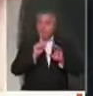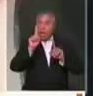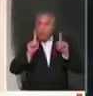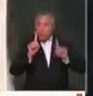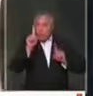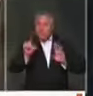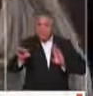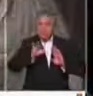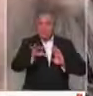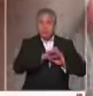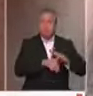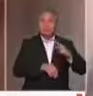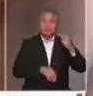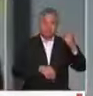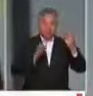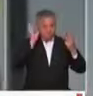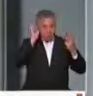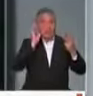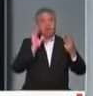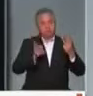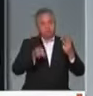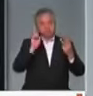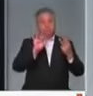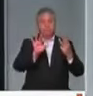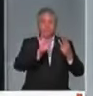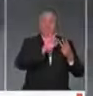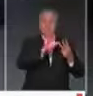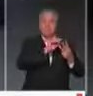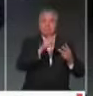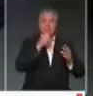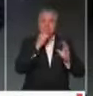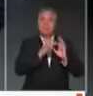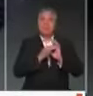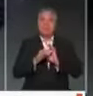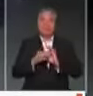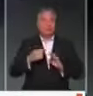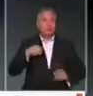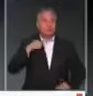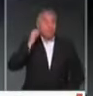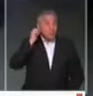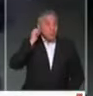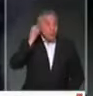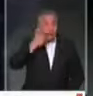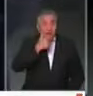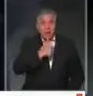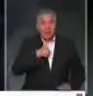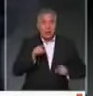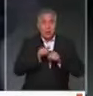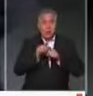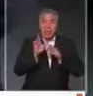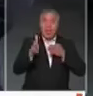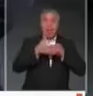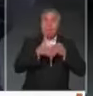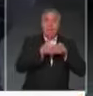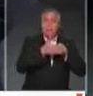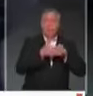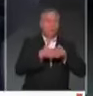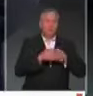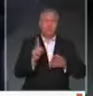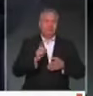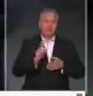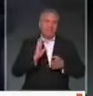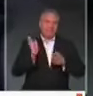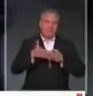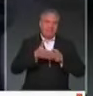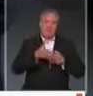Estas 3 mujeres fueron las elegidas y nos dejan un mensaje. No porque seamos mujeres tenemos ciertos límites, al contrario, el límite se lo coloca uno. Si